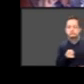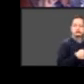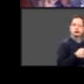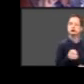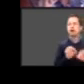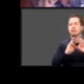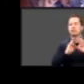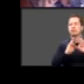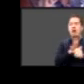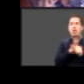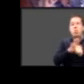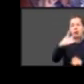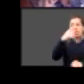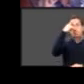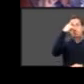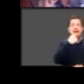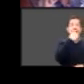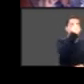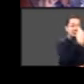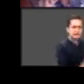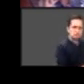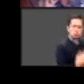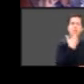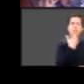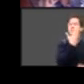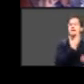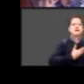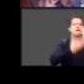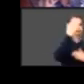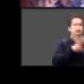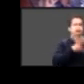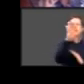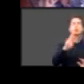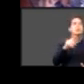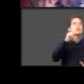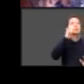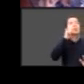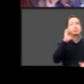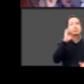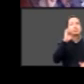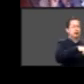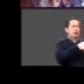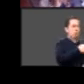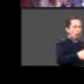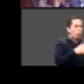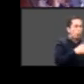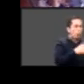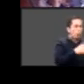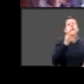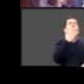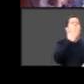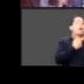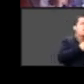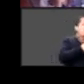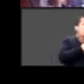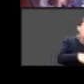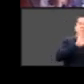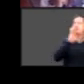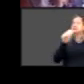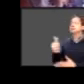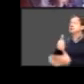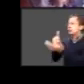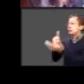pobreza si no lo están si están en un contexto rural si están en un contexto urbano si son de algún origen